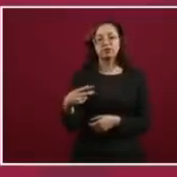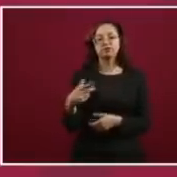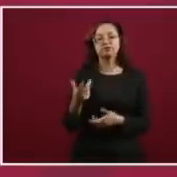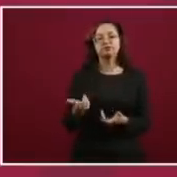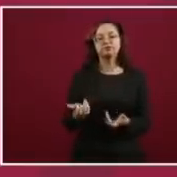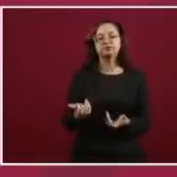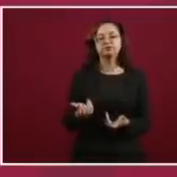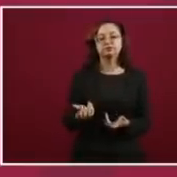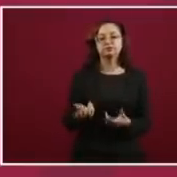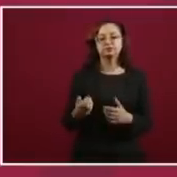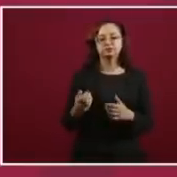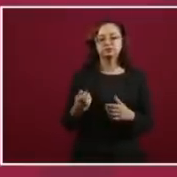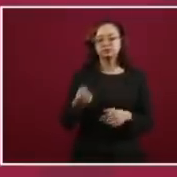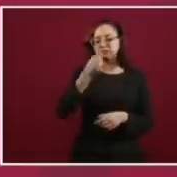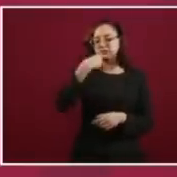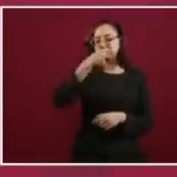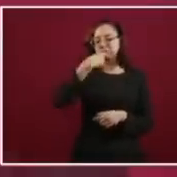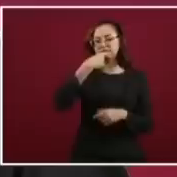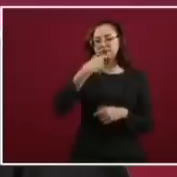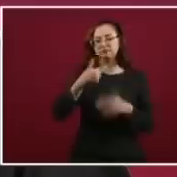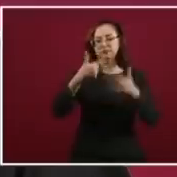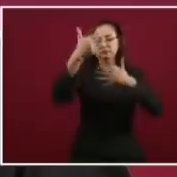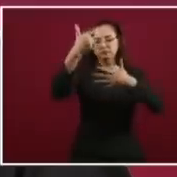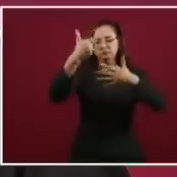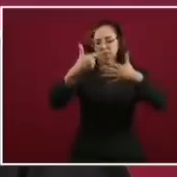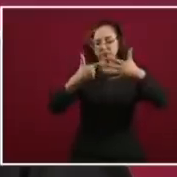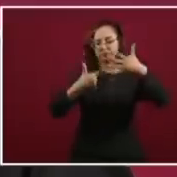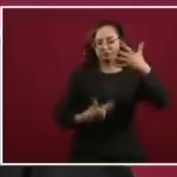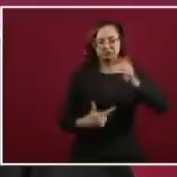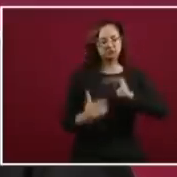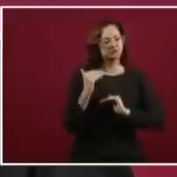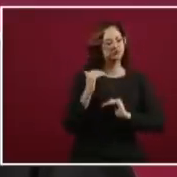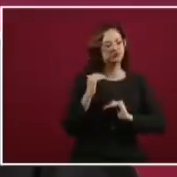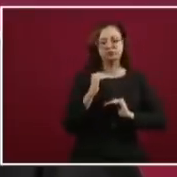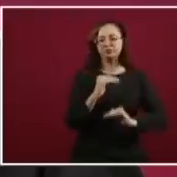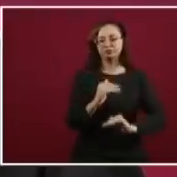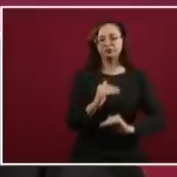número de medicamentos había unas